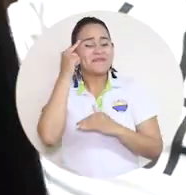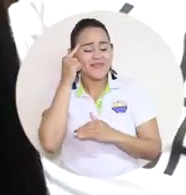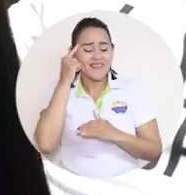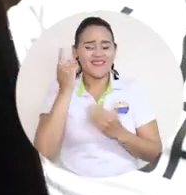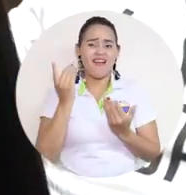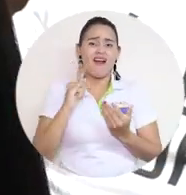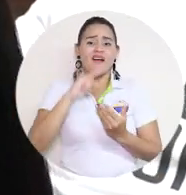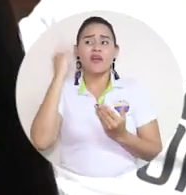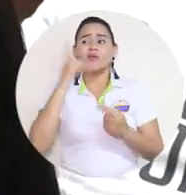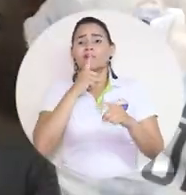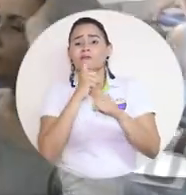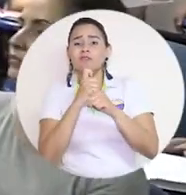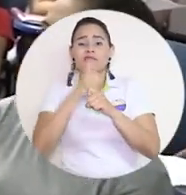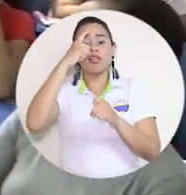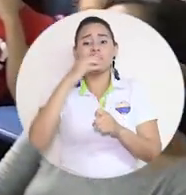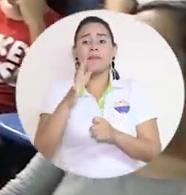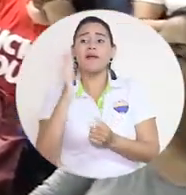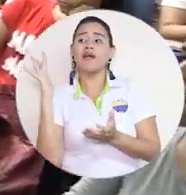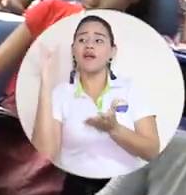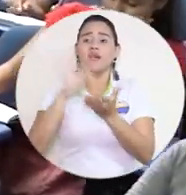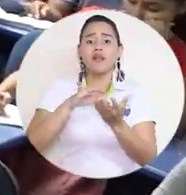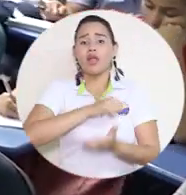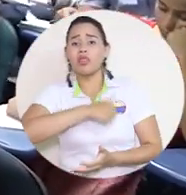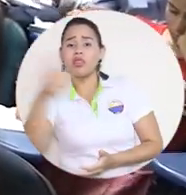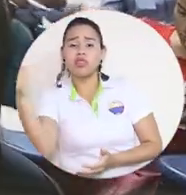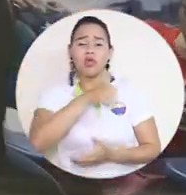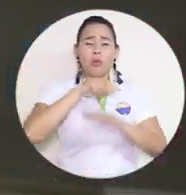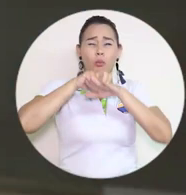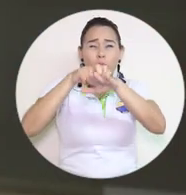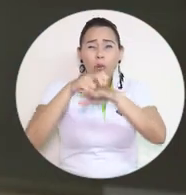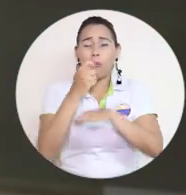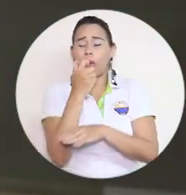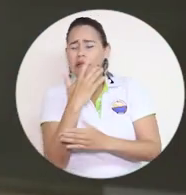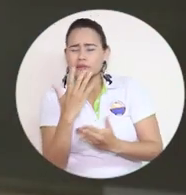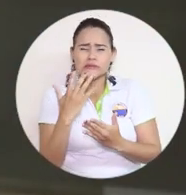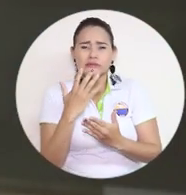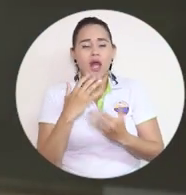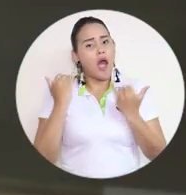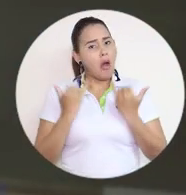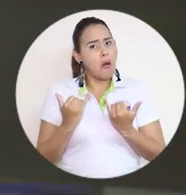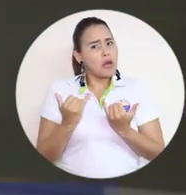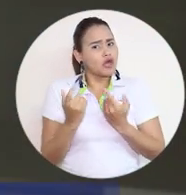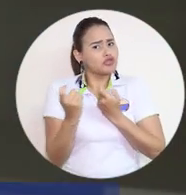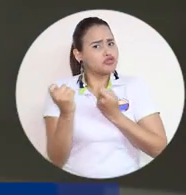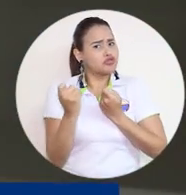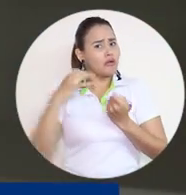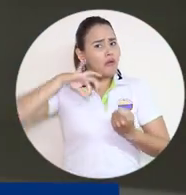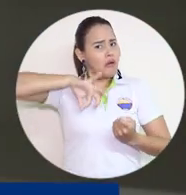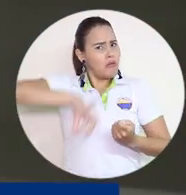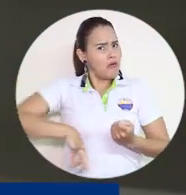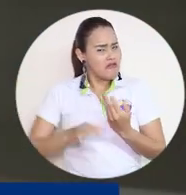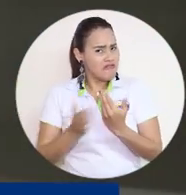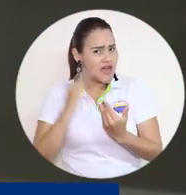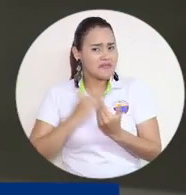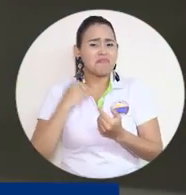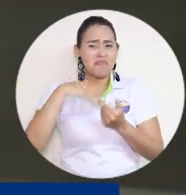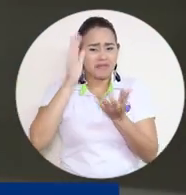progresar. Ya uno puede venir a pie a la universidad antes de tener que coger una buseta y ir a Santa Marta a estudiar. Ahora tenemos la universidad de aquí cerca y tenemos una